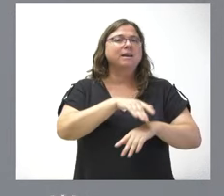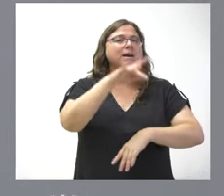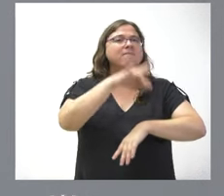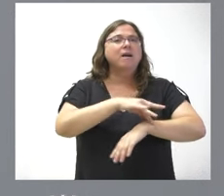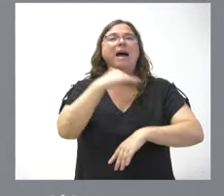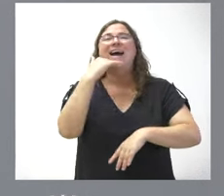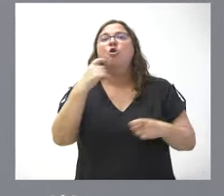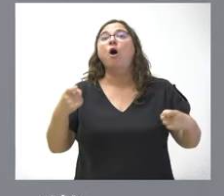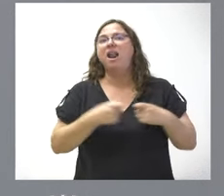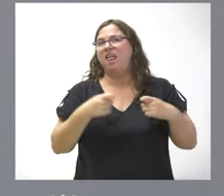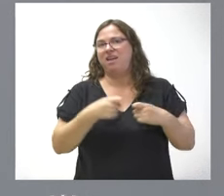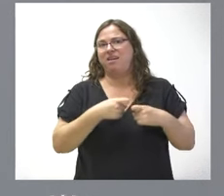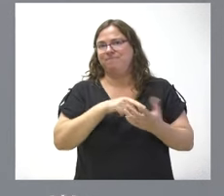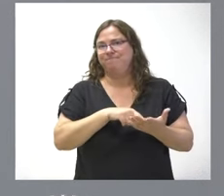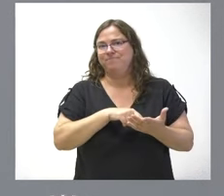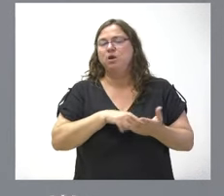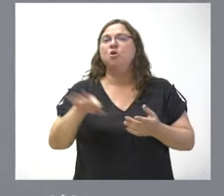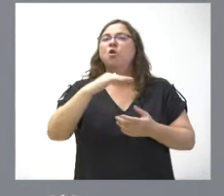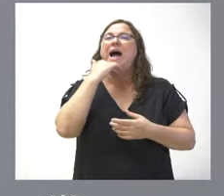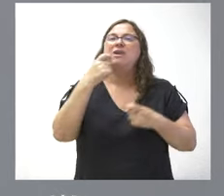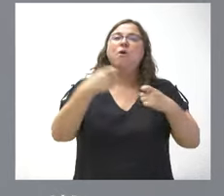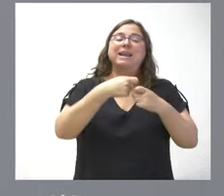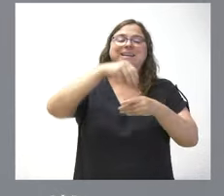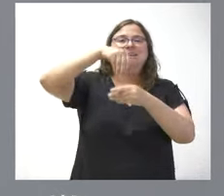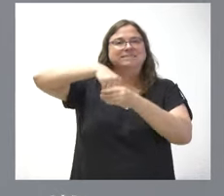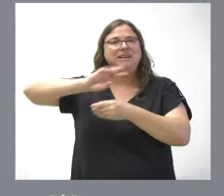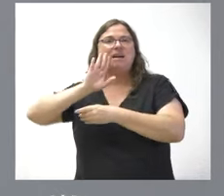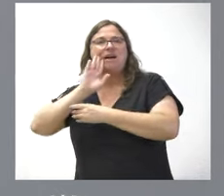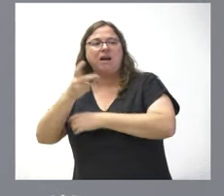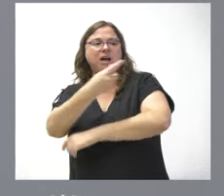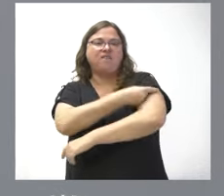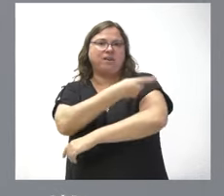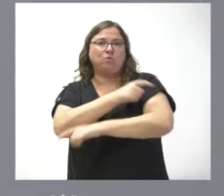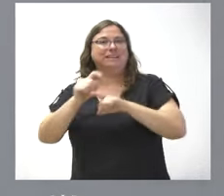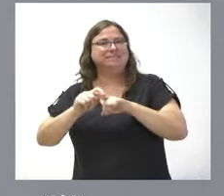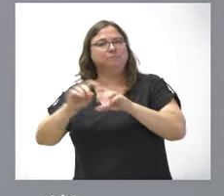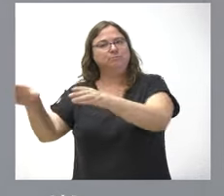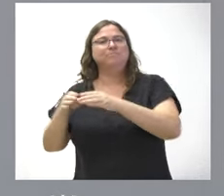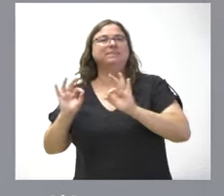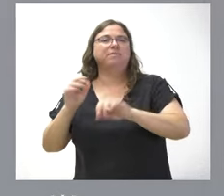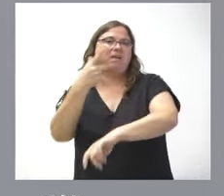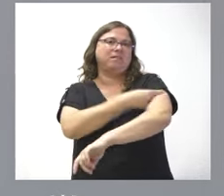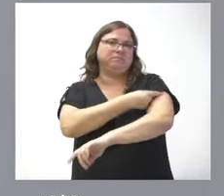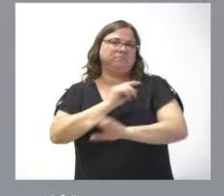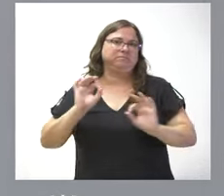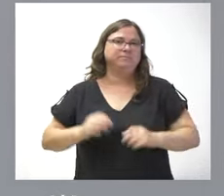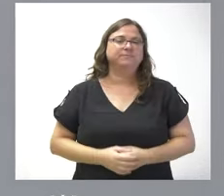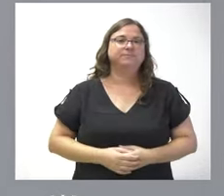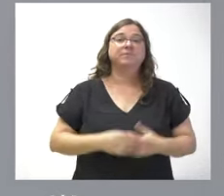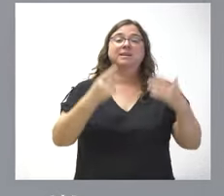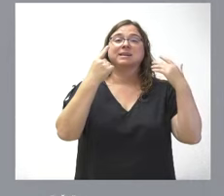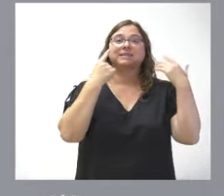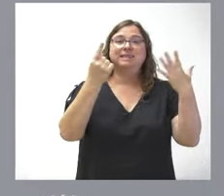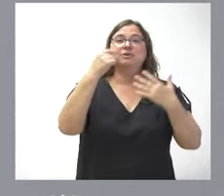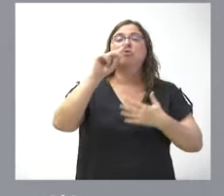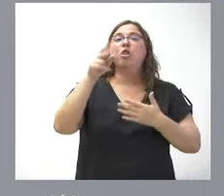alergia documentada o que tengan alergia alguno de los componentes de las anteriores tipos de vacunas 6,2 millones de